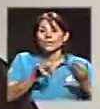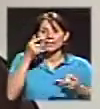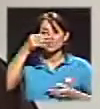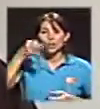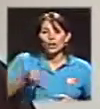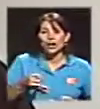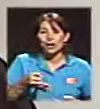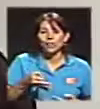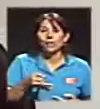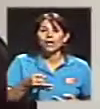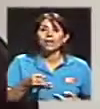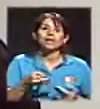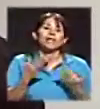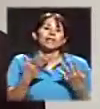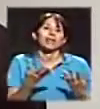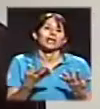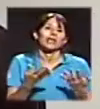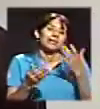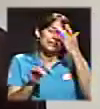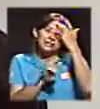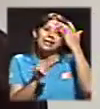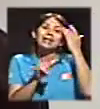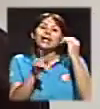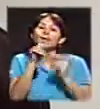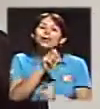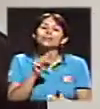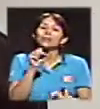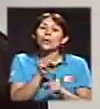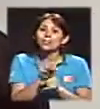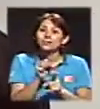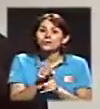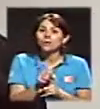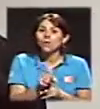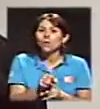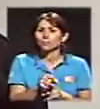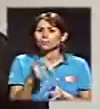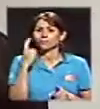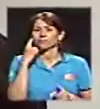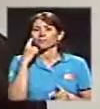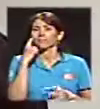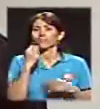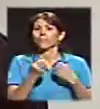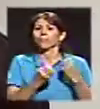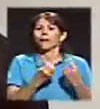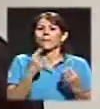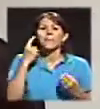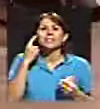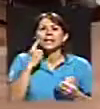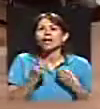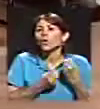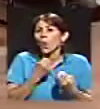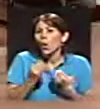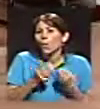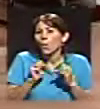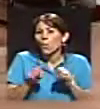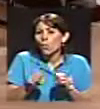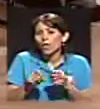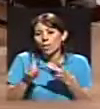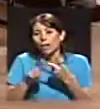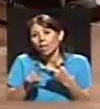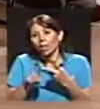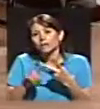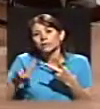sería absolutamente kafkiano pensar cómo puede haber un segundo pilar no contributivo, de manera